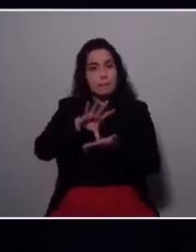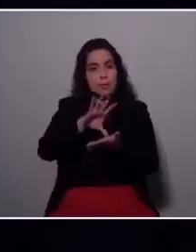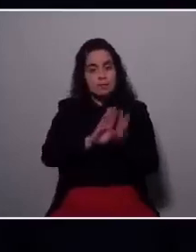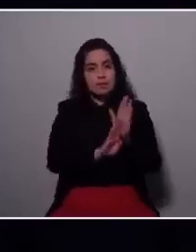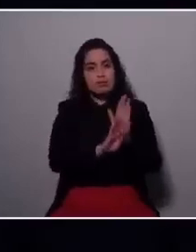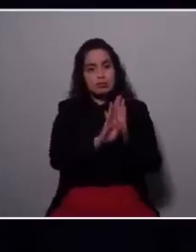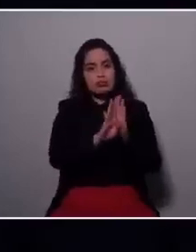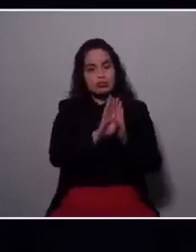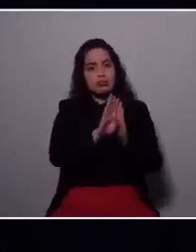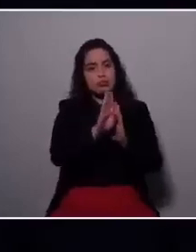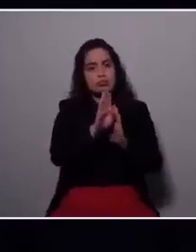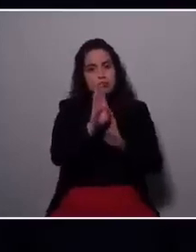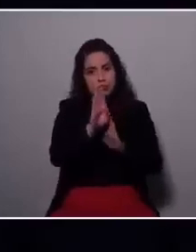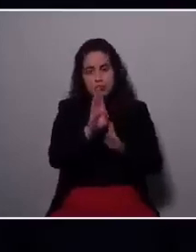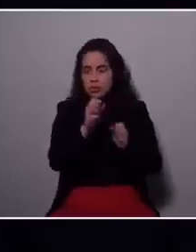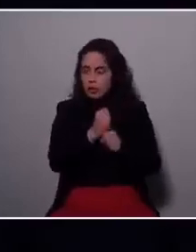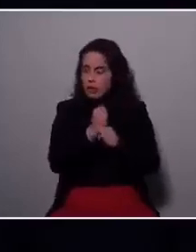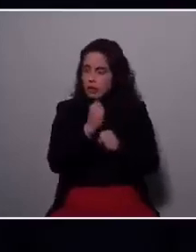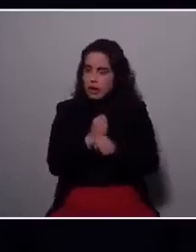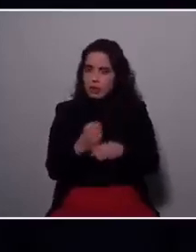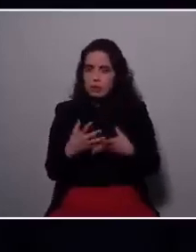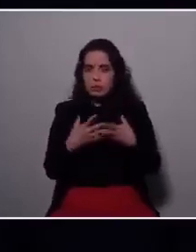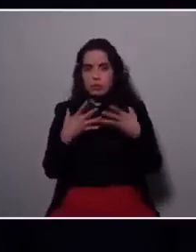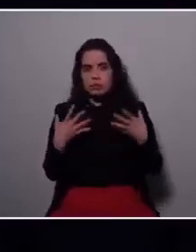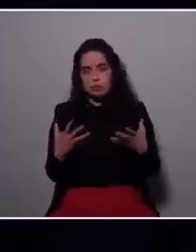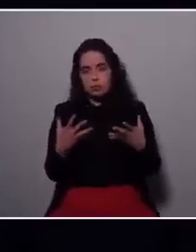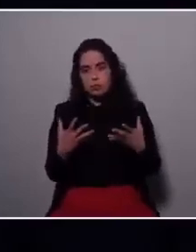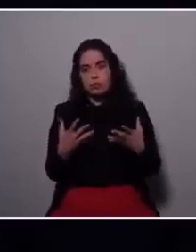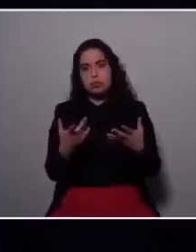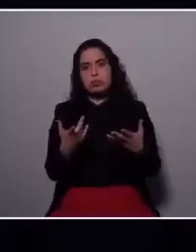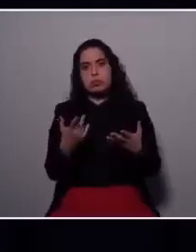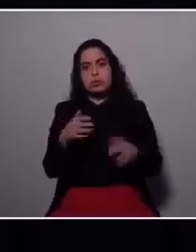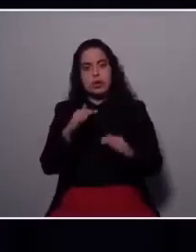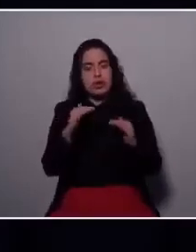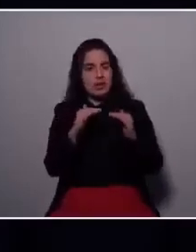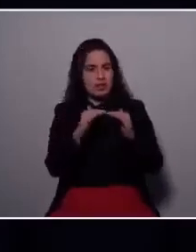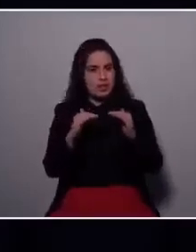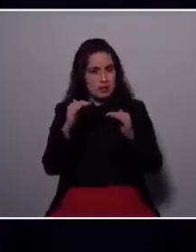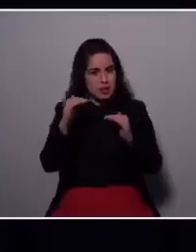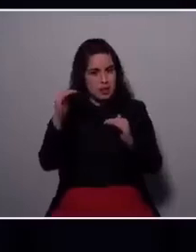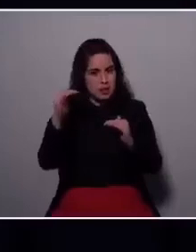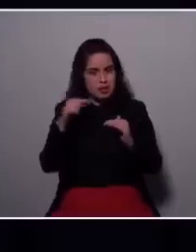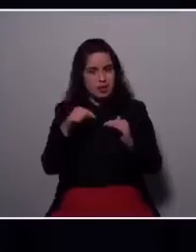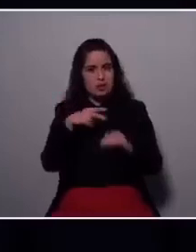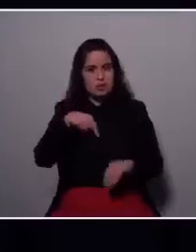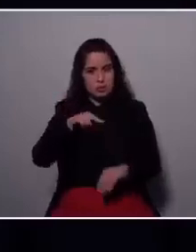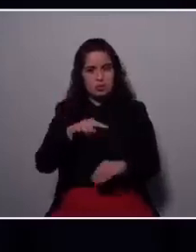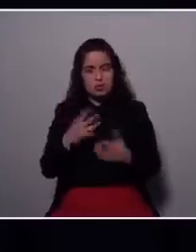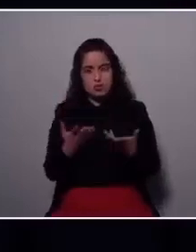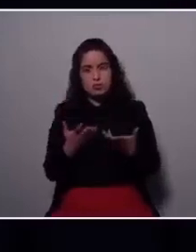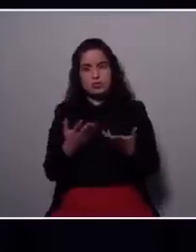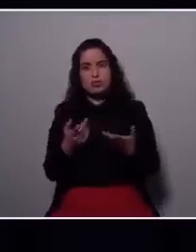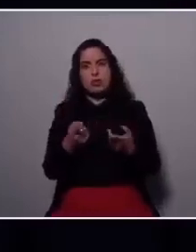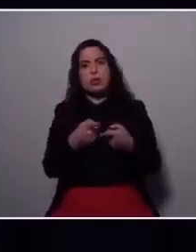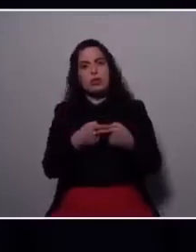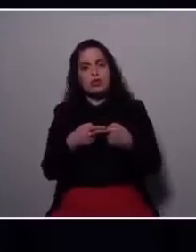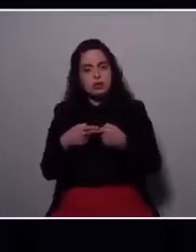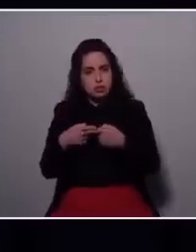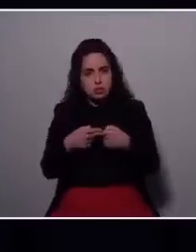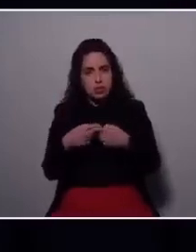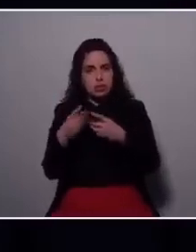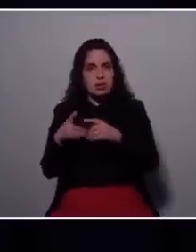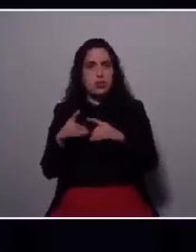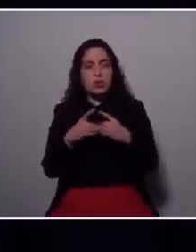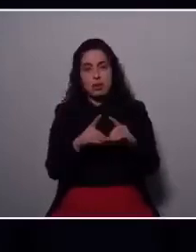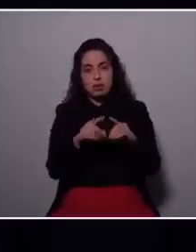las etapas en que estamos nosotros. Y es verdad que naciones, después de crecer mucho, optaron por la socialdemocracia. Y la socialdemocracia, que es lo que se